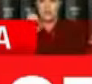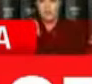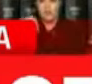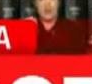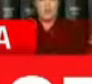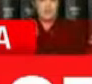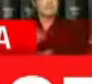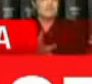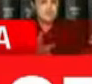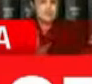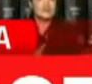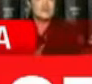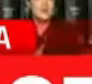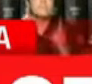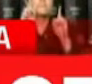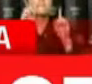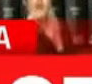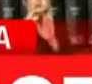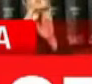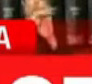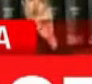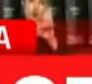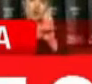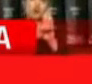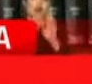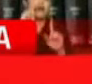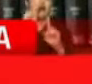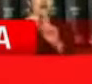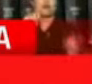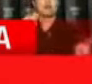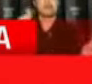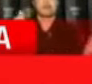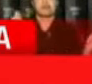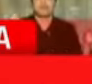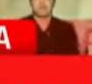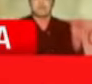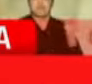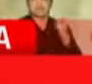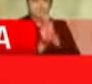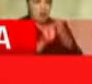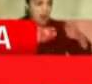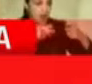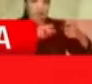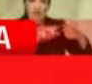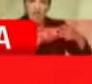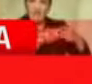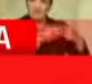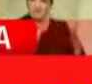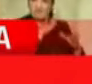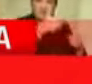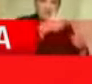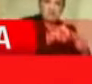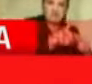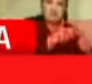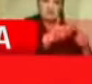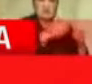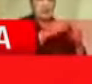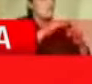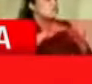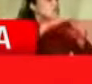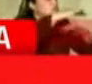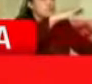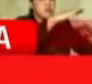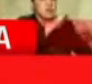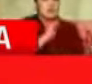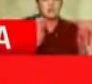ya ejercía este cargo desde 2021, iba a ser cambiado por el gobierno de Javier Milei, pero todavía la Cancillería